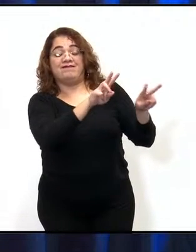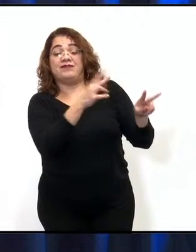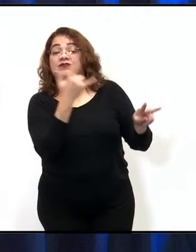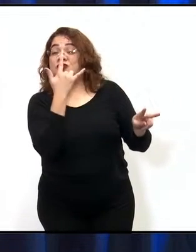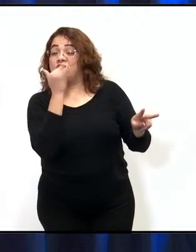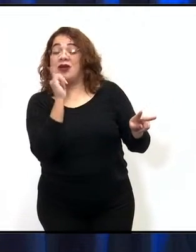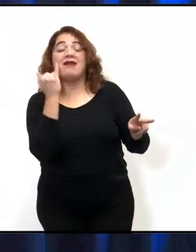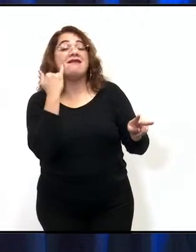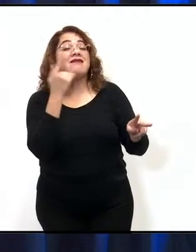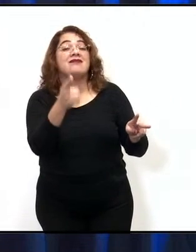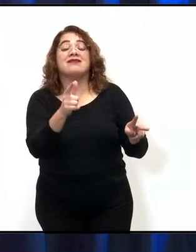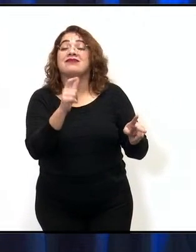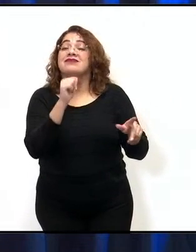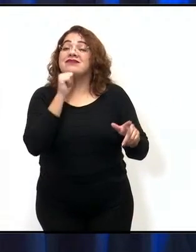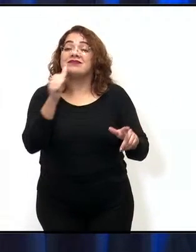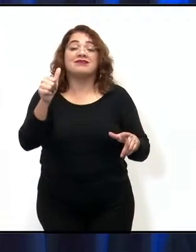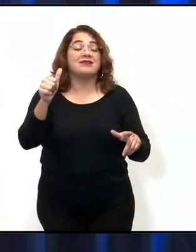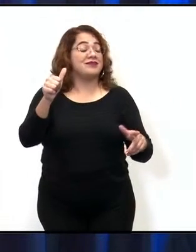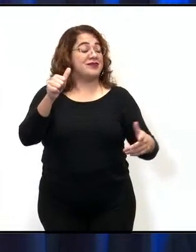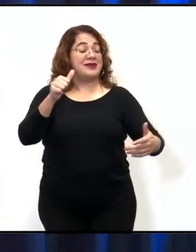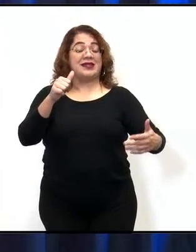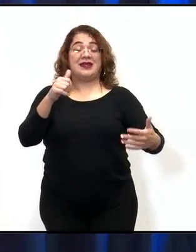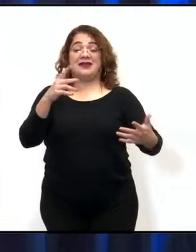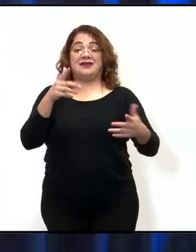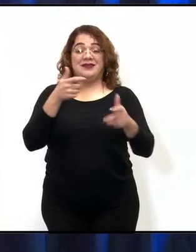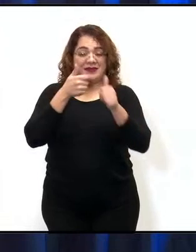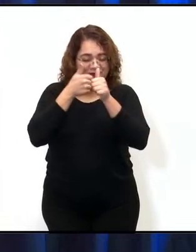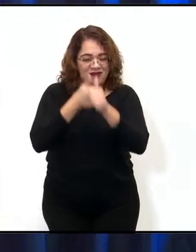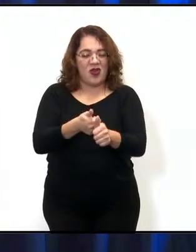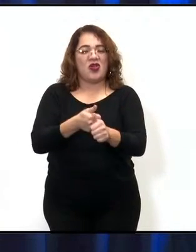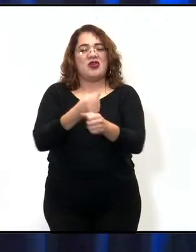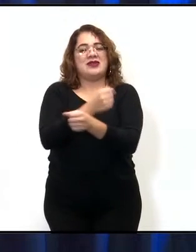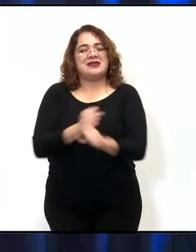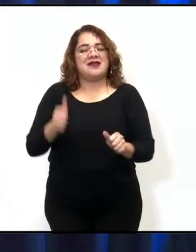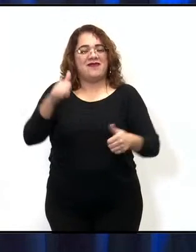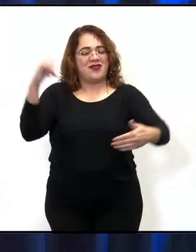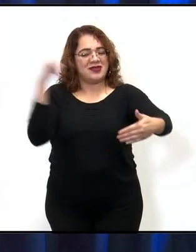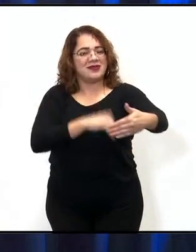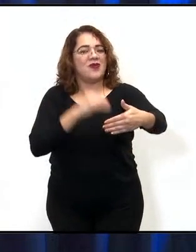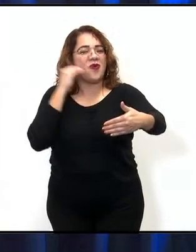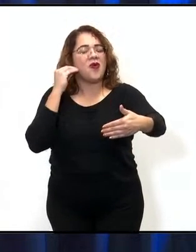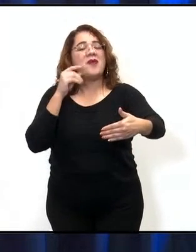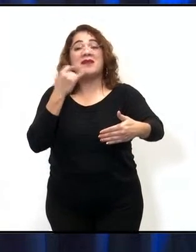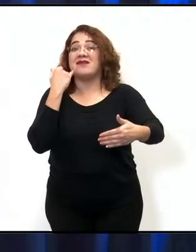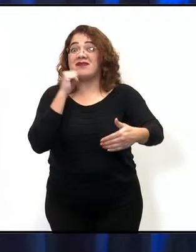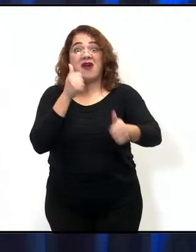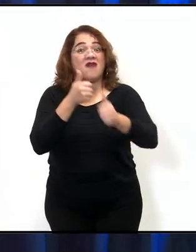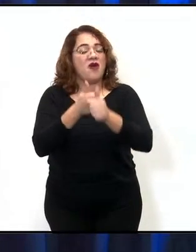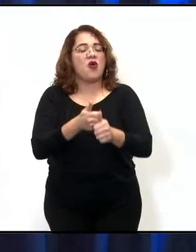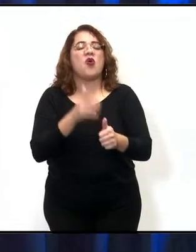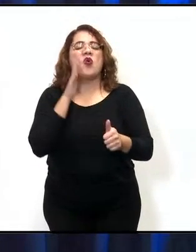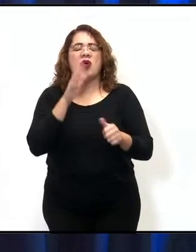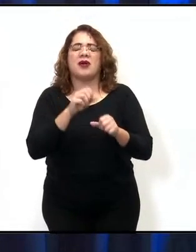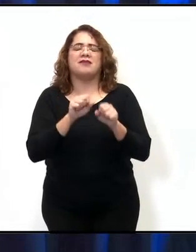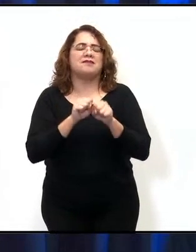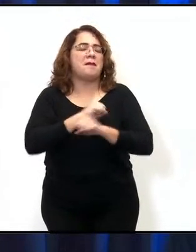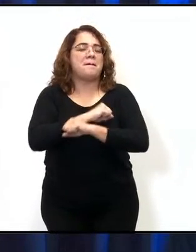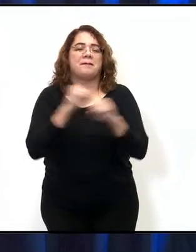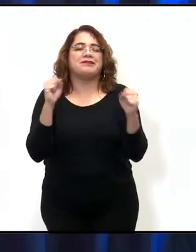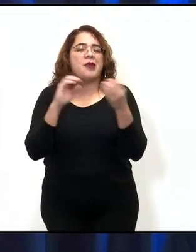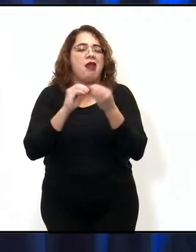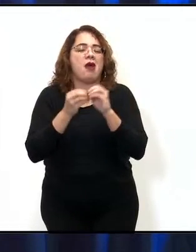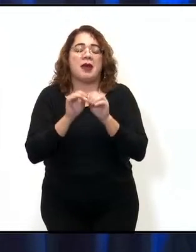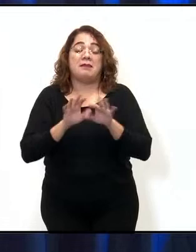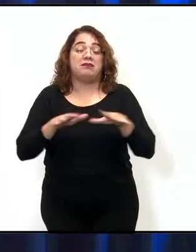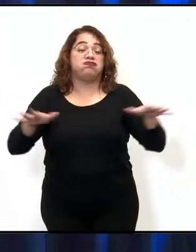orden de más seguro en casa. El alcalde mencionó que ningún otro evento en la historia aquí de la ciudad de Long Beach, ni